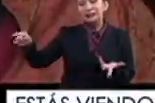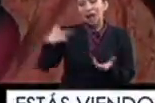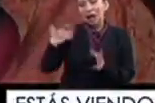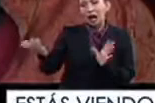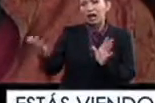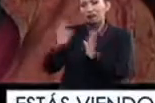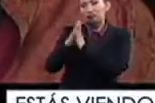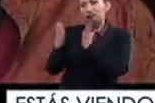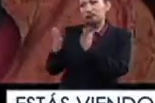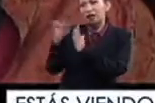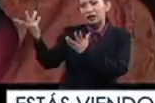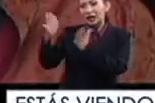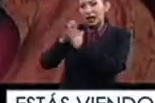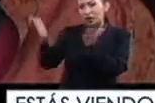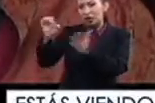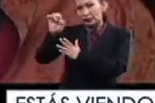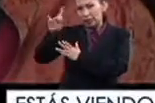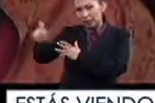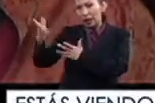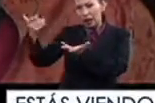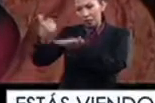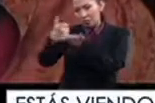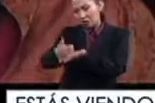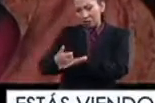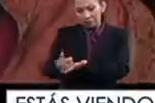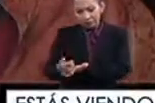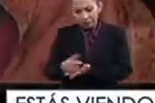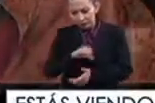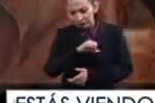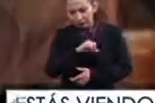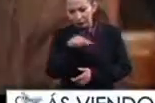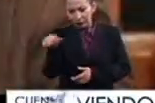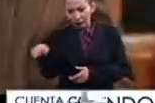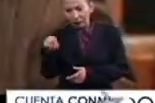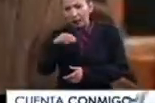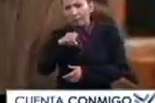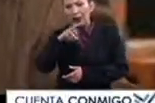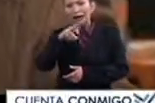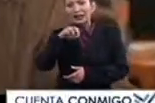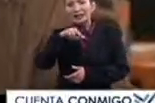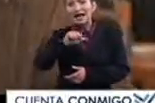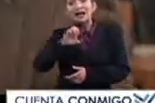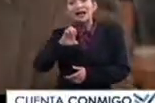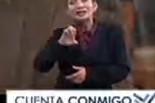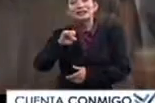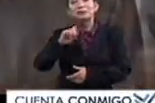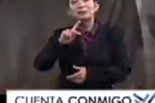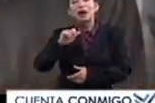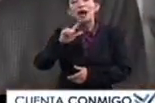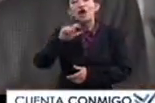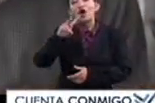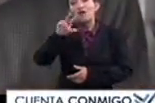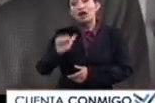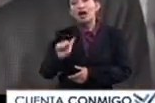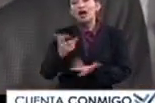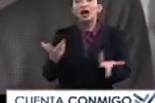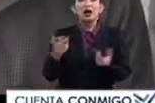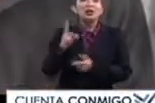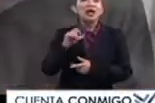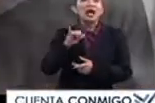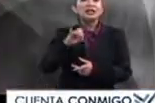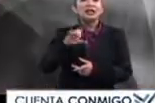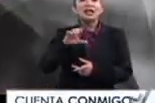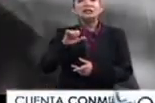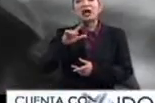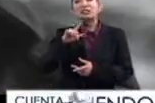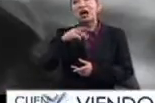en publicaciones de la SEP, ¿no? Está con Marina Espalova. Me llevo mucho con Daniel Saldaña, me